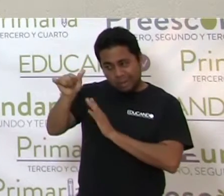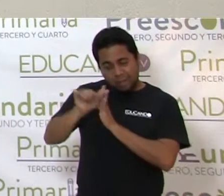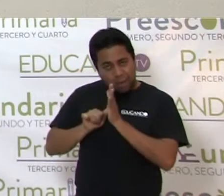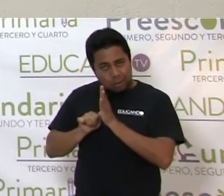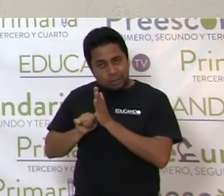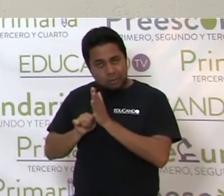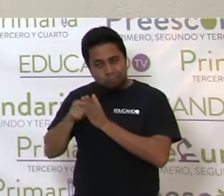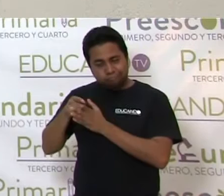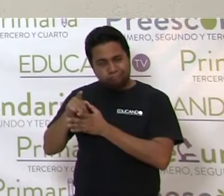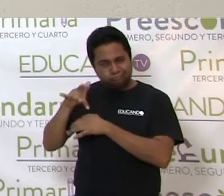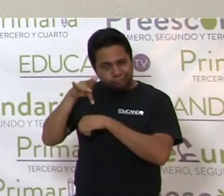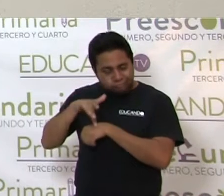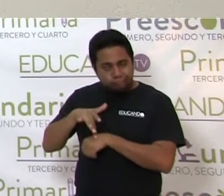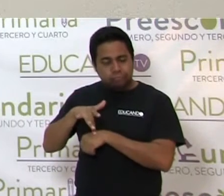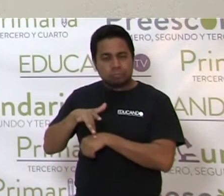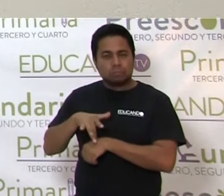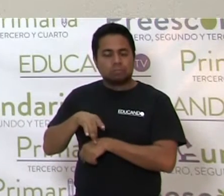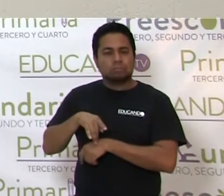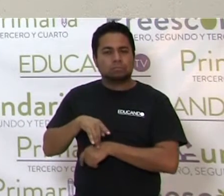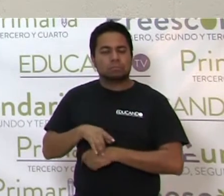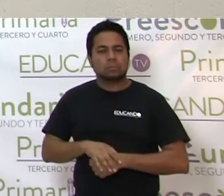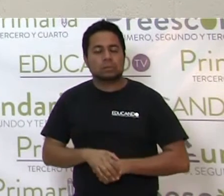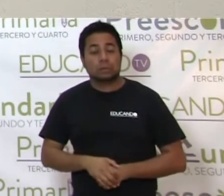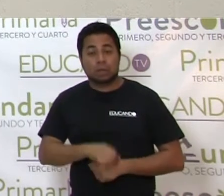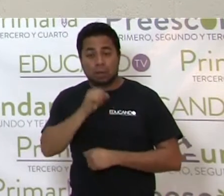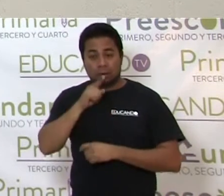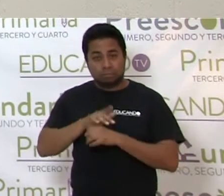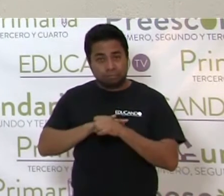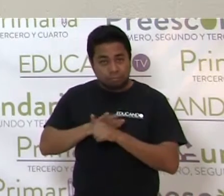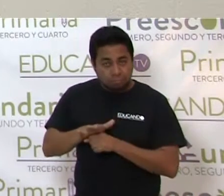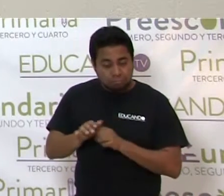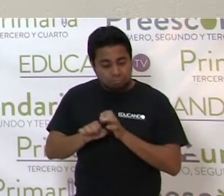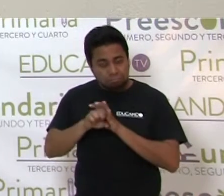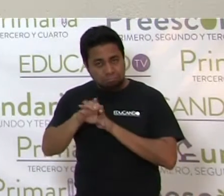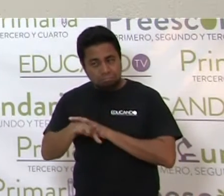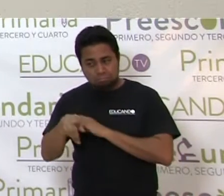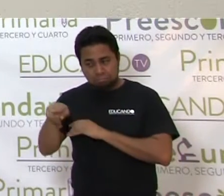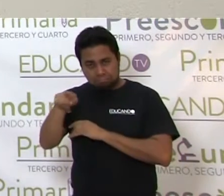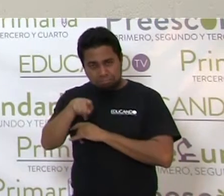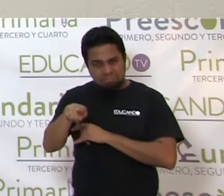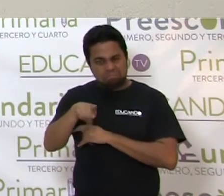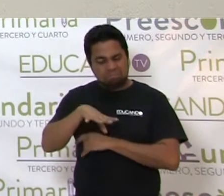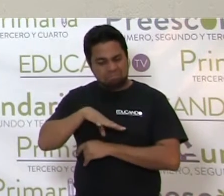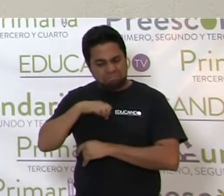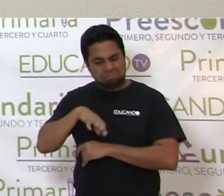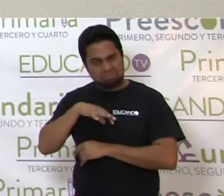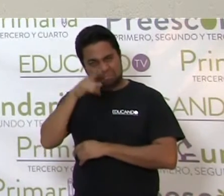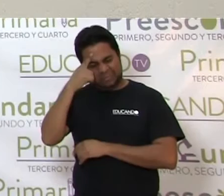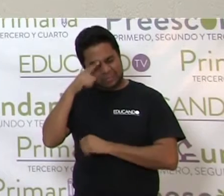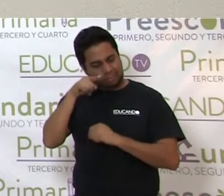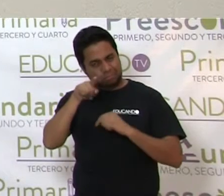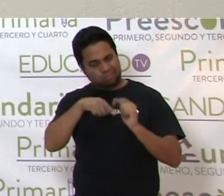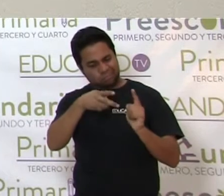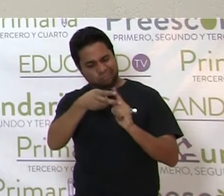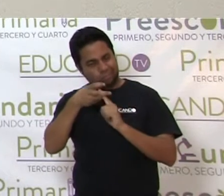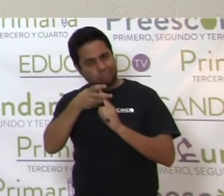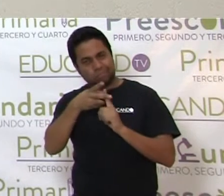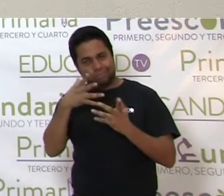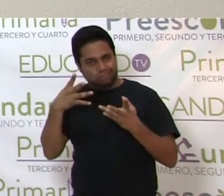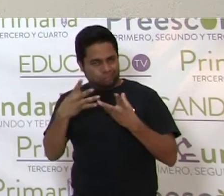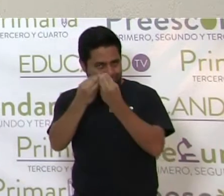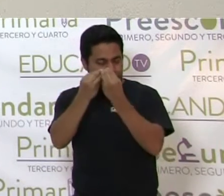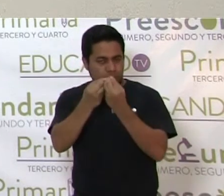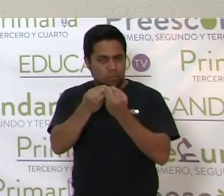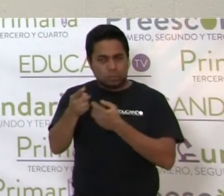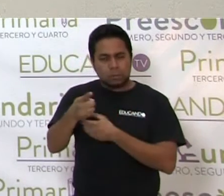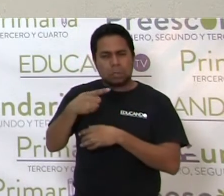meses y las arduas diligencias en que él se empeñó hasta que logró liberarla. Tenía